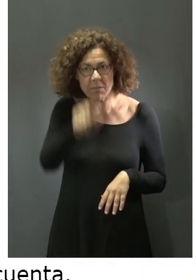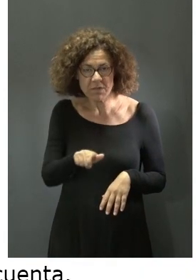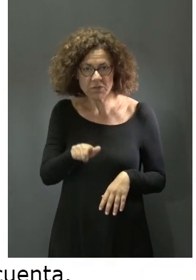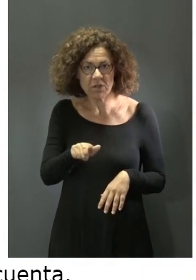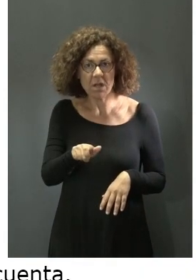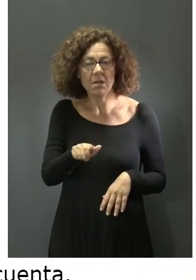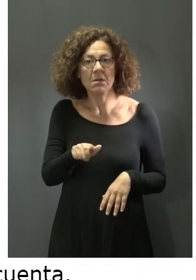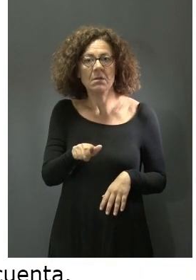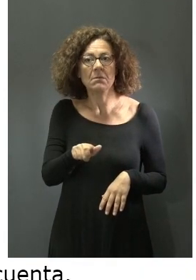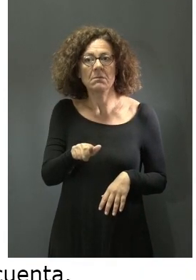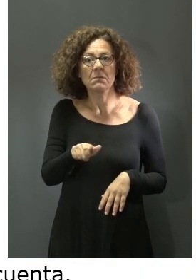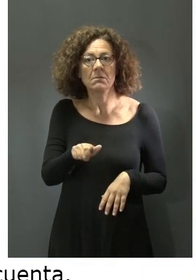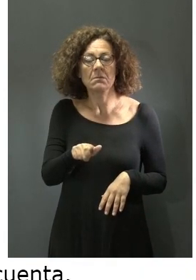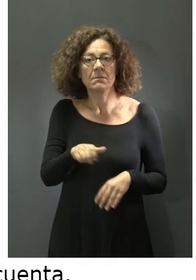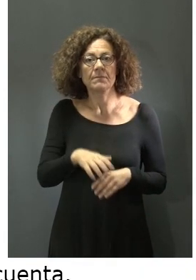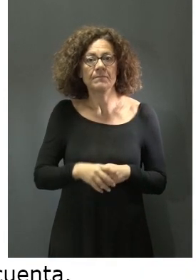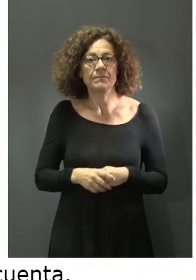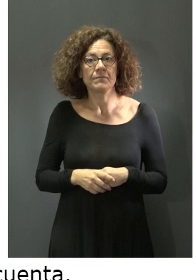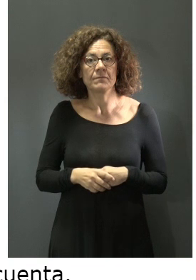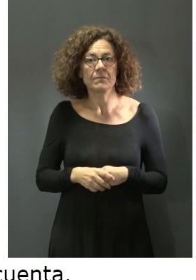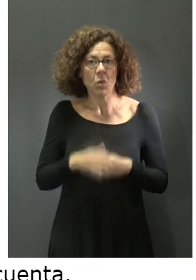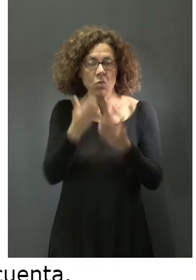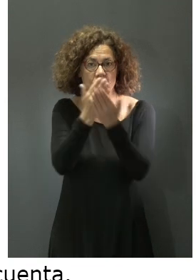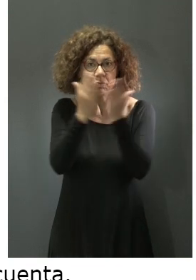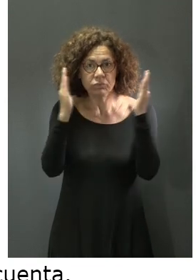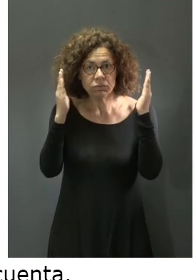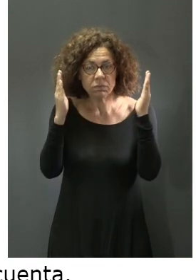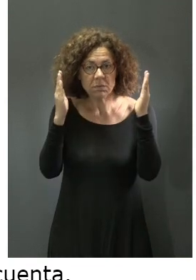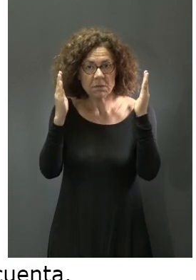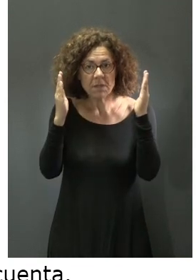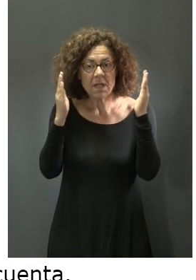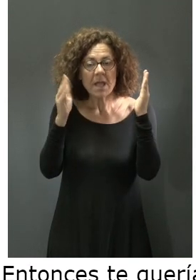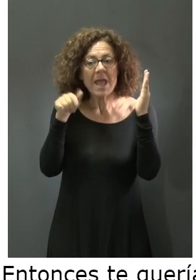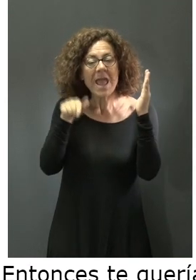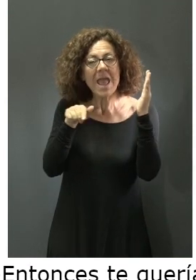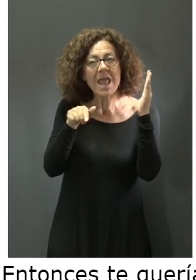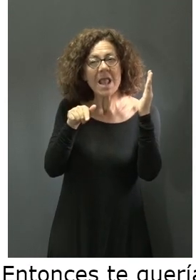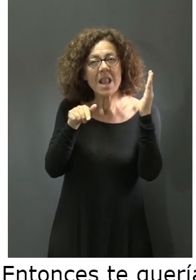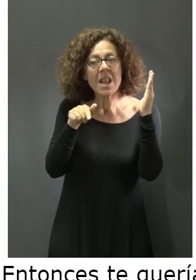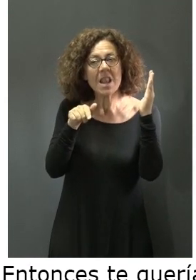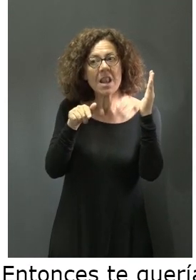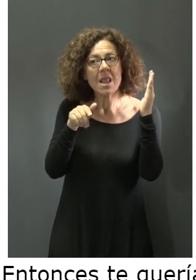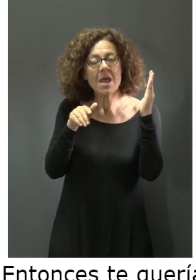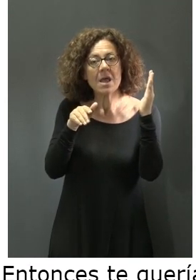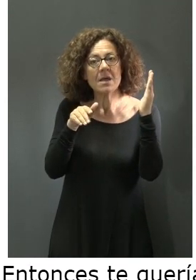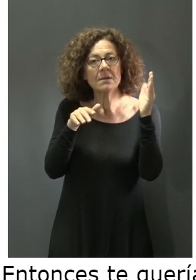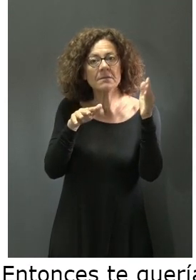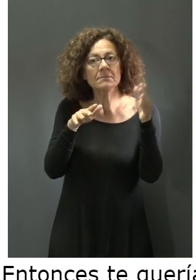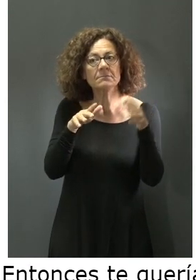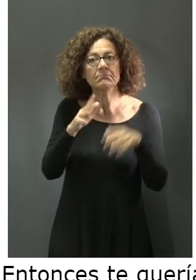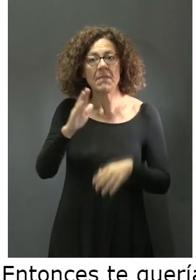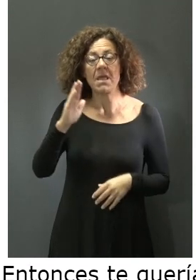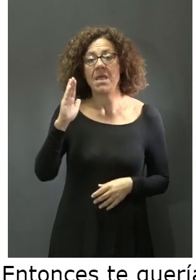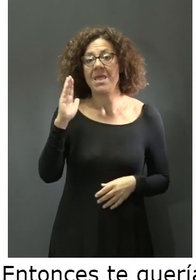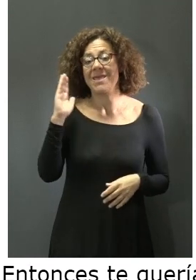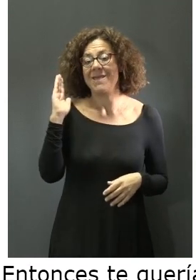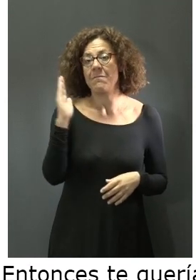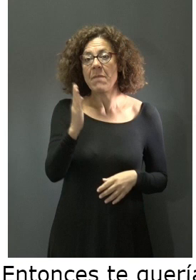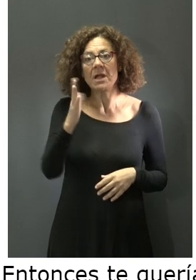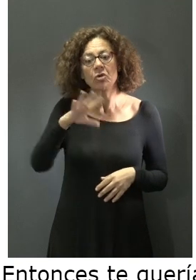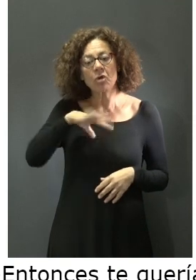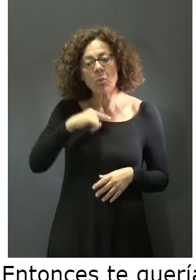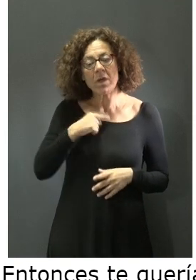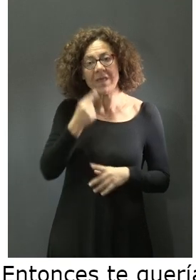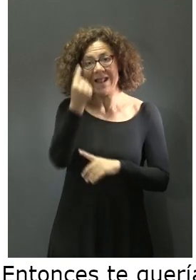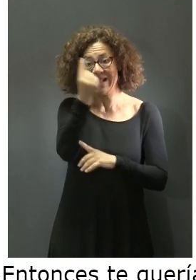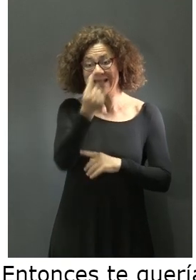con trastorno de autista, ¿no? El impacto, ¿qué impacto puede tener en el diseño